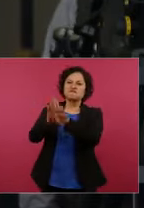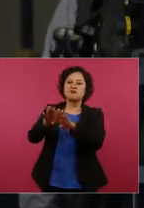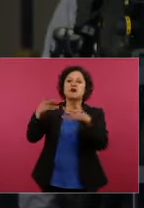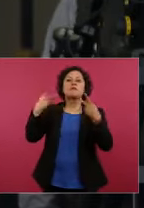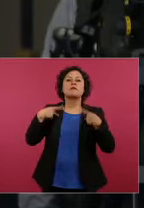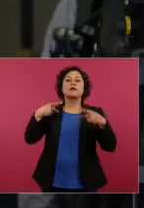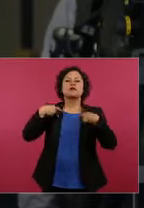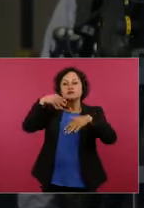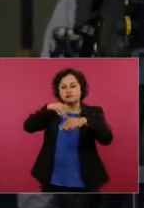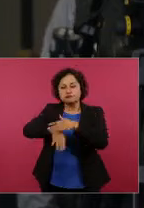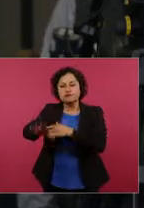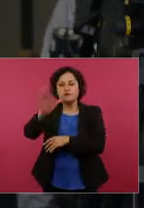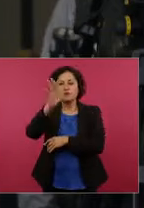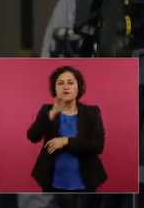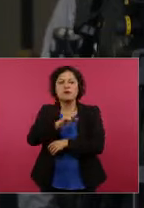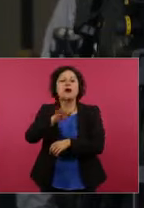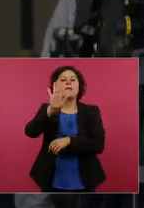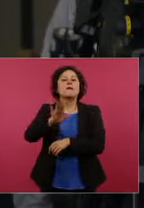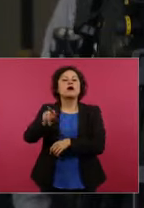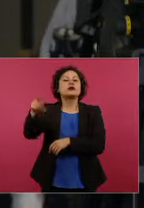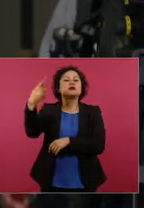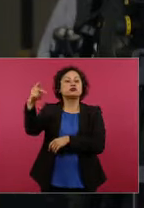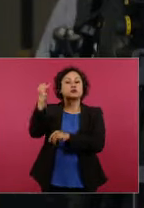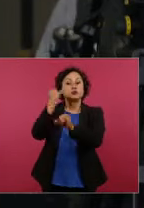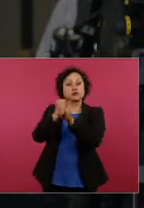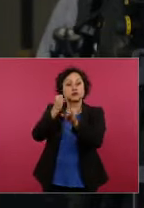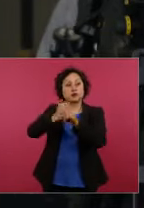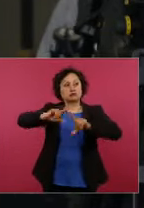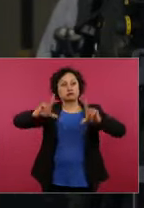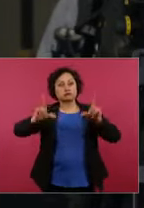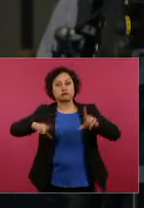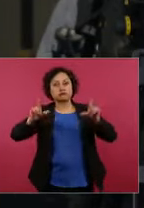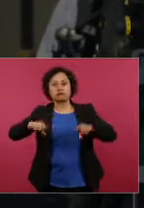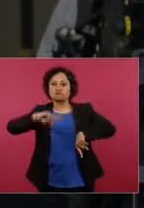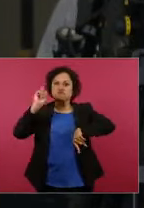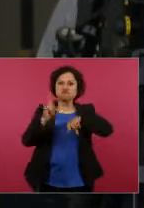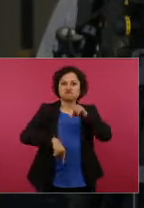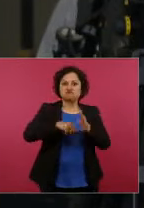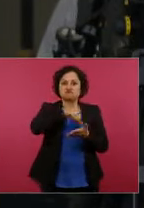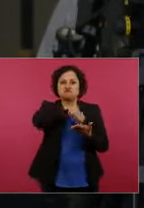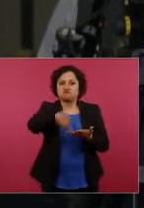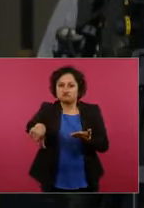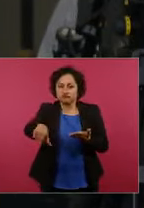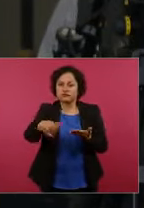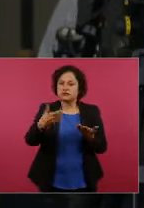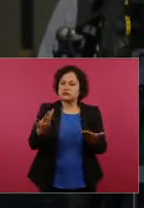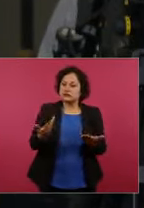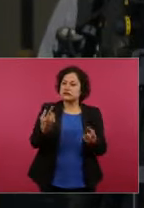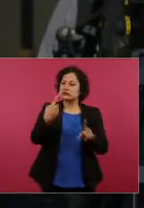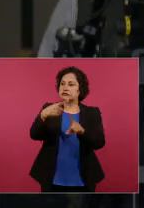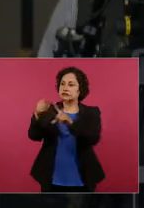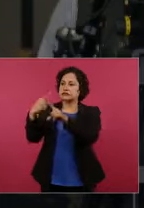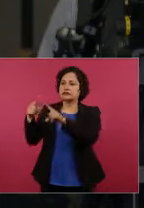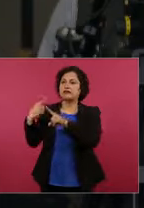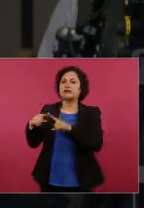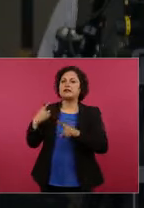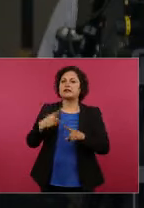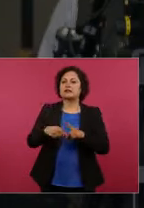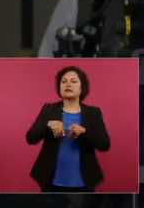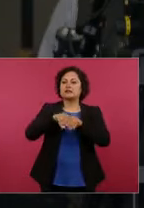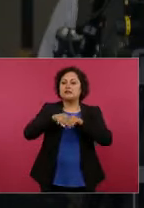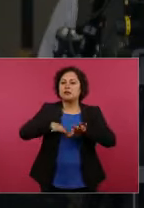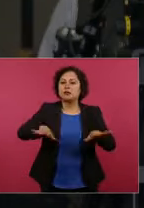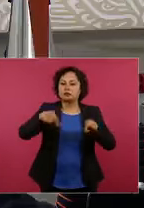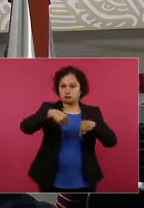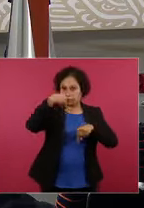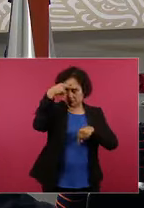página de internet está inhabilitada. Varios medios de comunicación públicos en México se han pronunciado